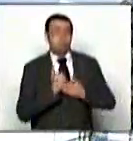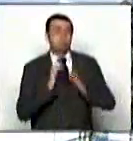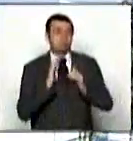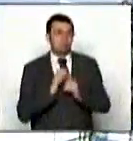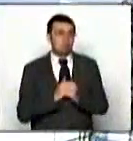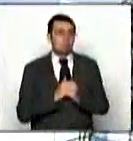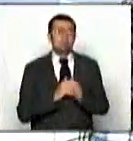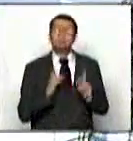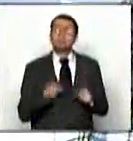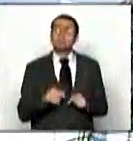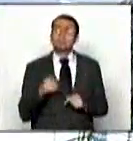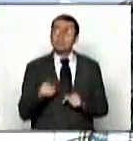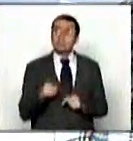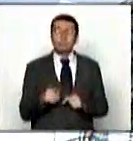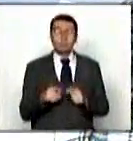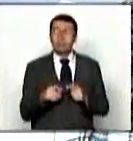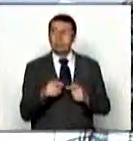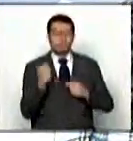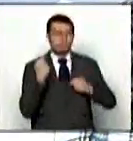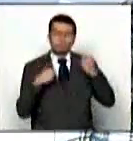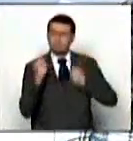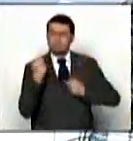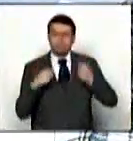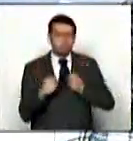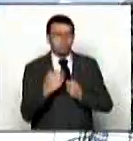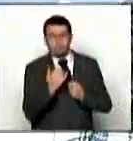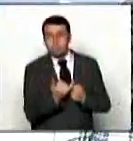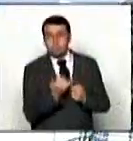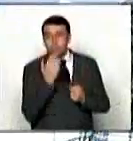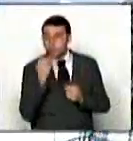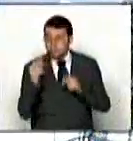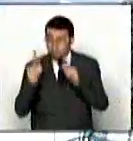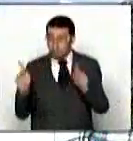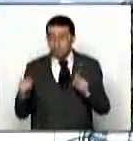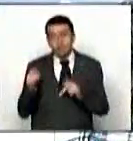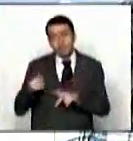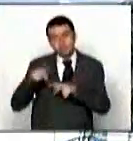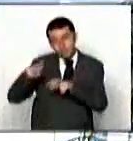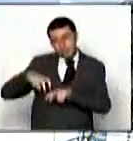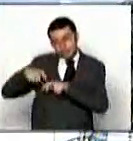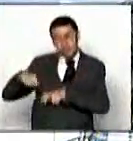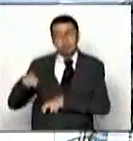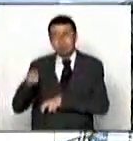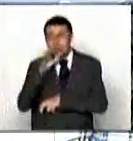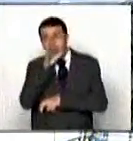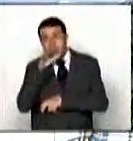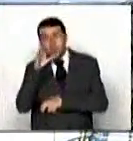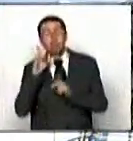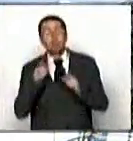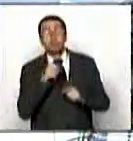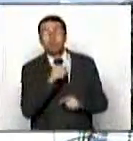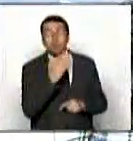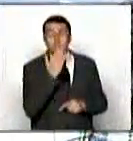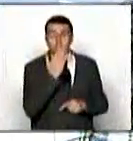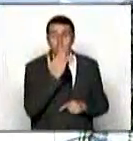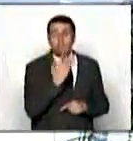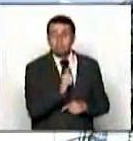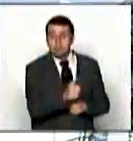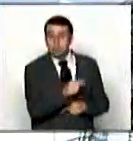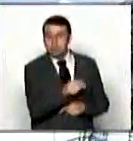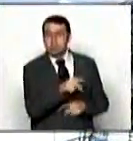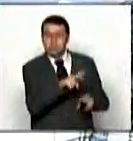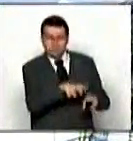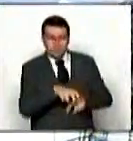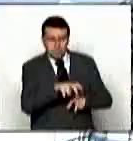la cadena de producción del naturismo, empezando por nuestros campesinos, por nuestros indígenas que cultivan